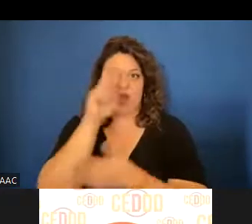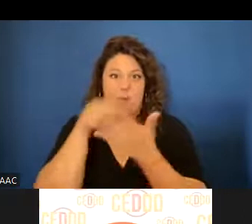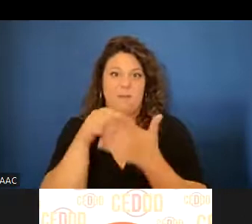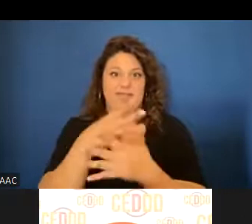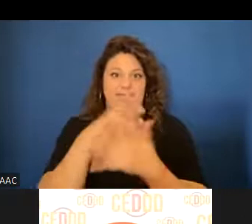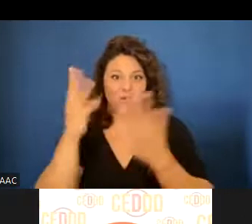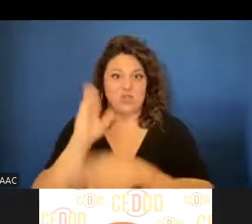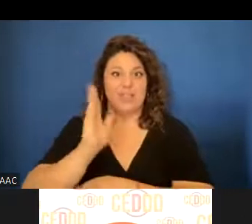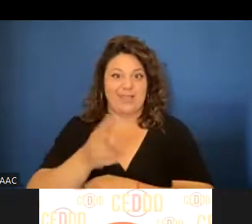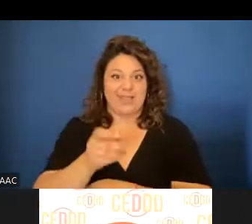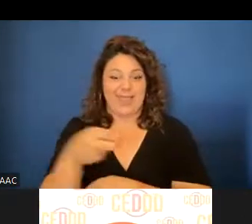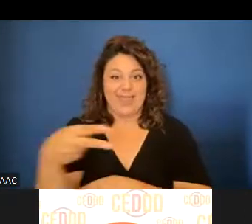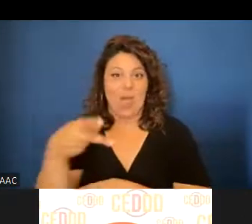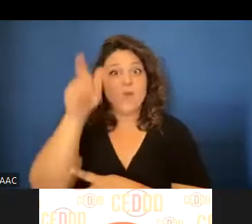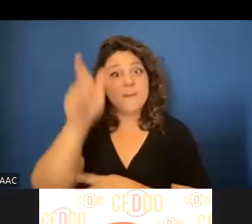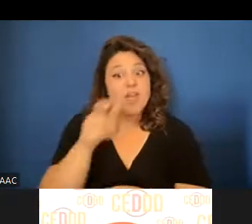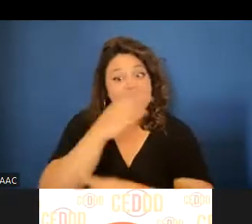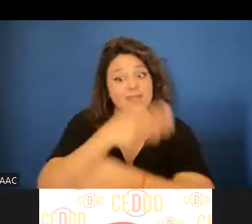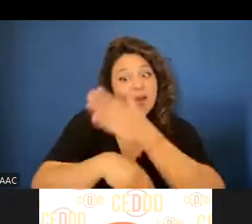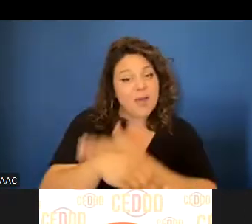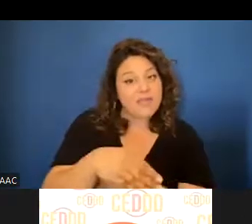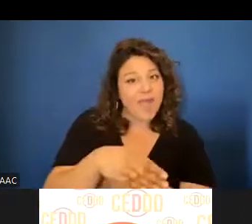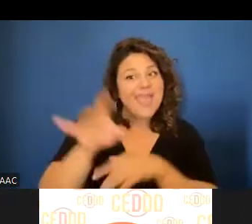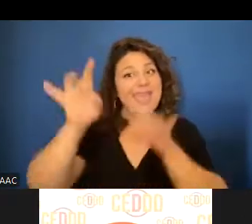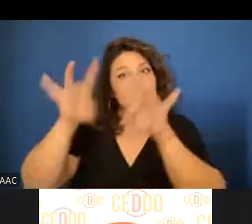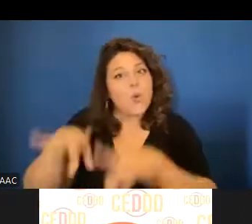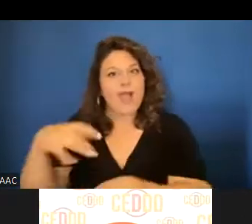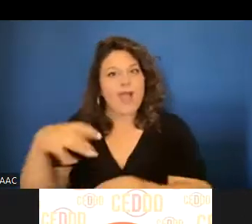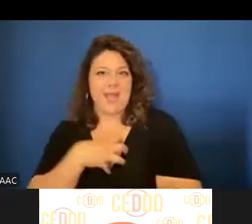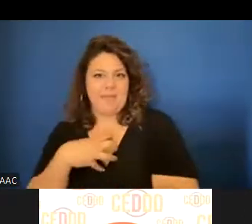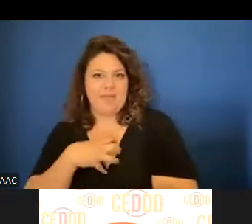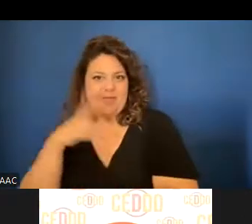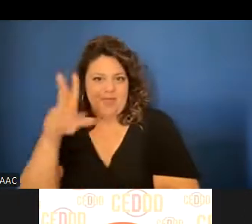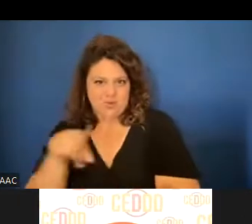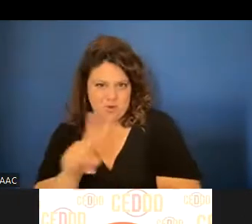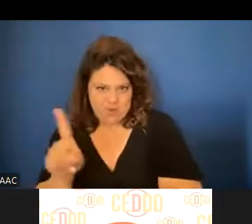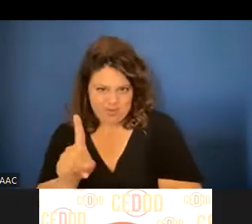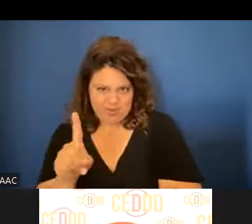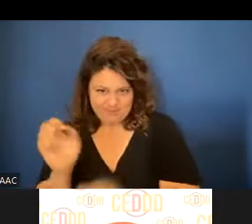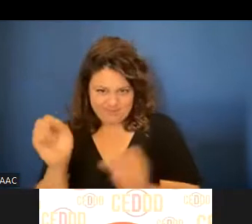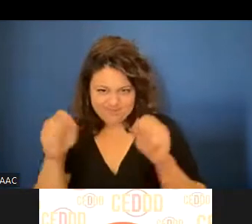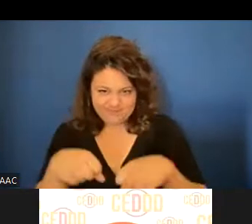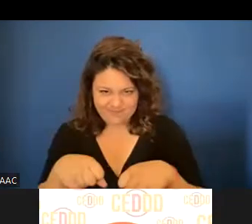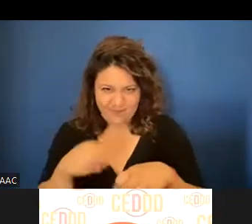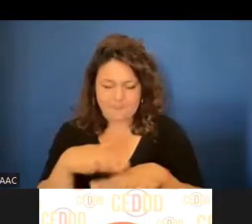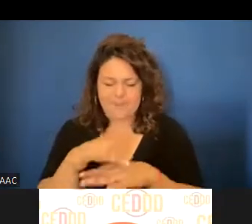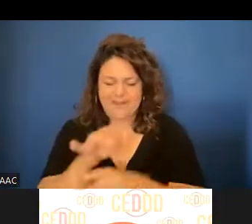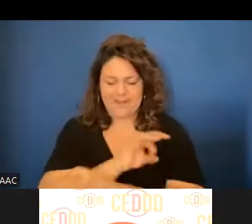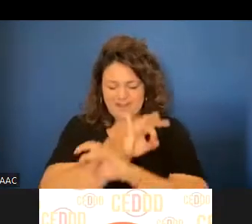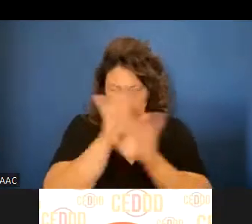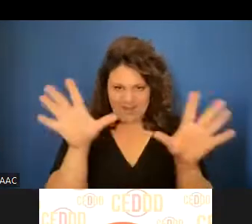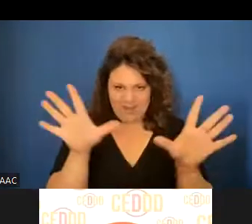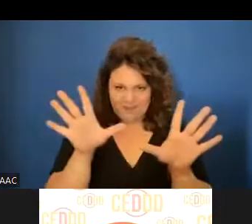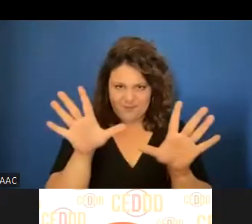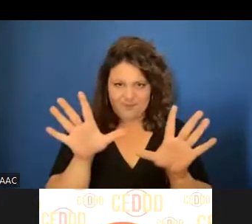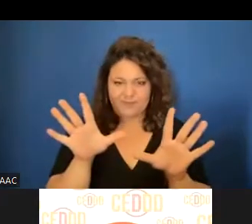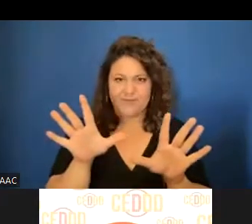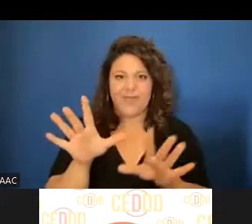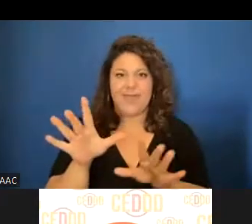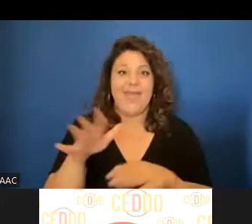esto? Conlleva que a partir de julio está regulado que cualquier persona que sea despedida en un proceso de